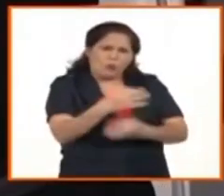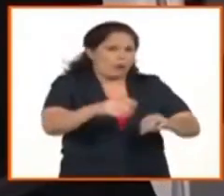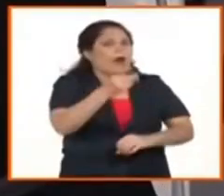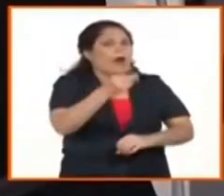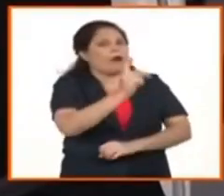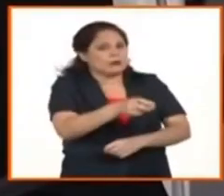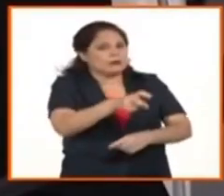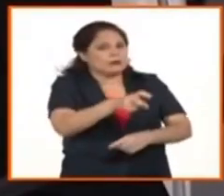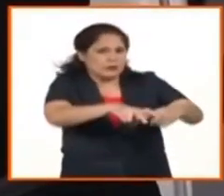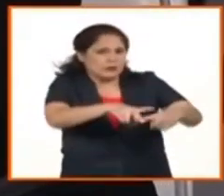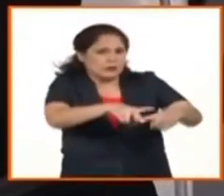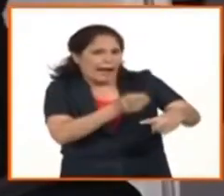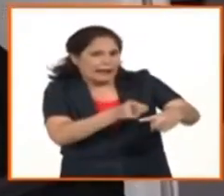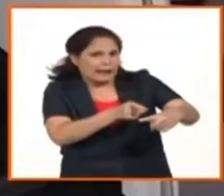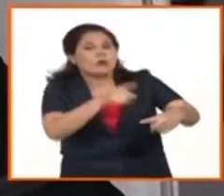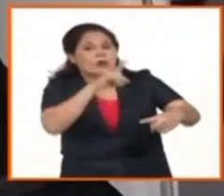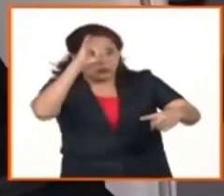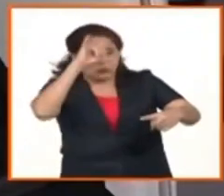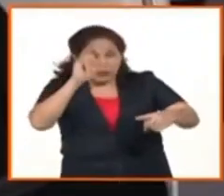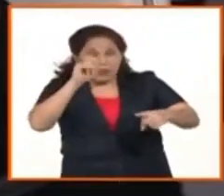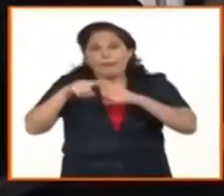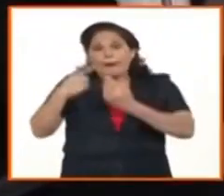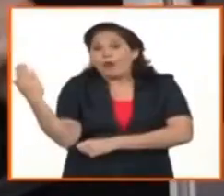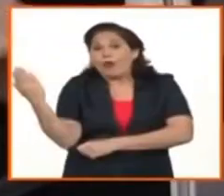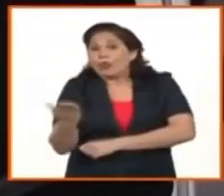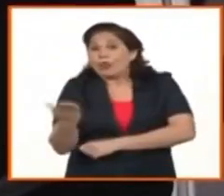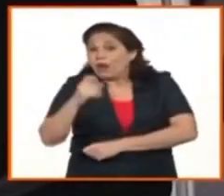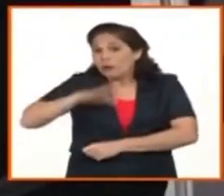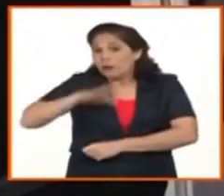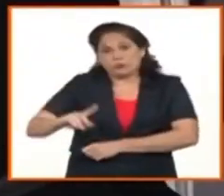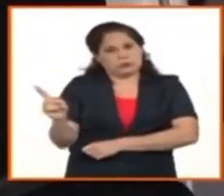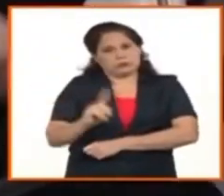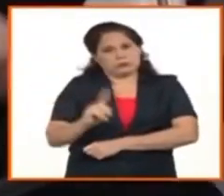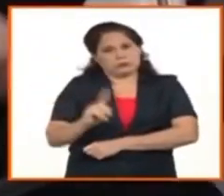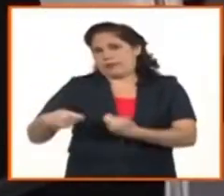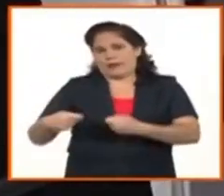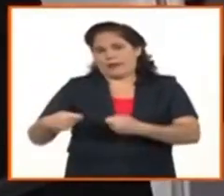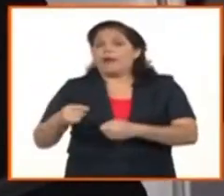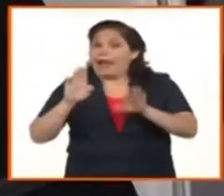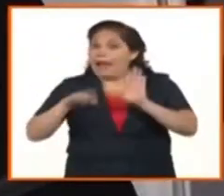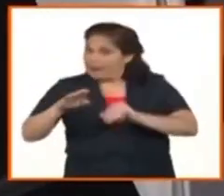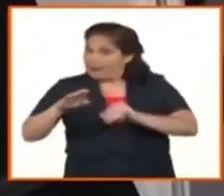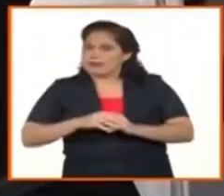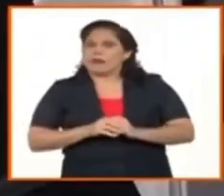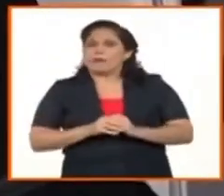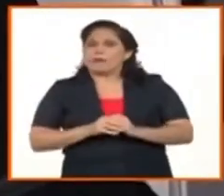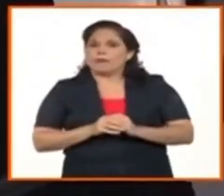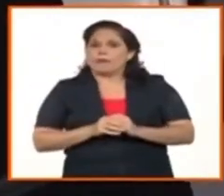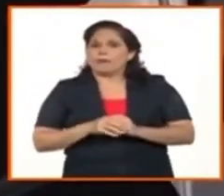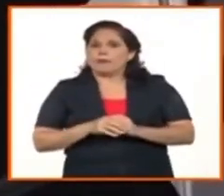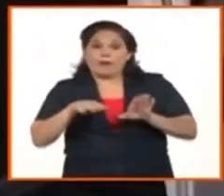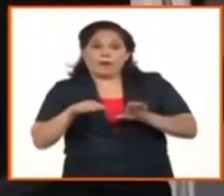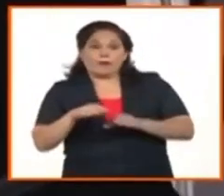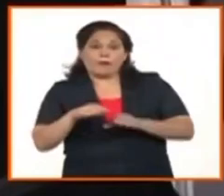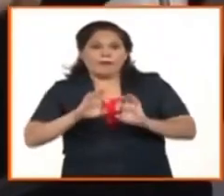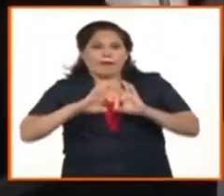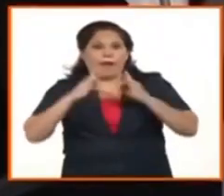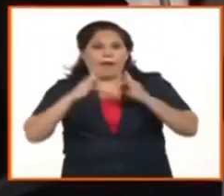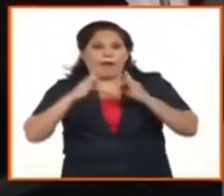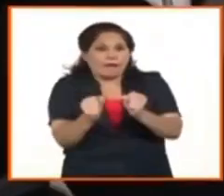es imprescriptible porque conocemos de casos en los que hay una violación por un familiar